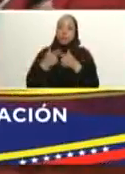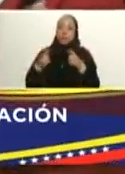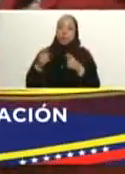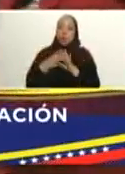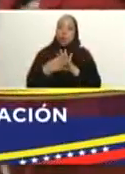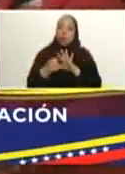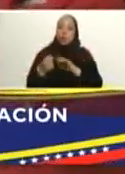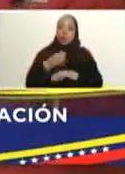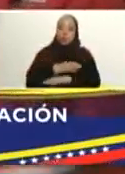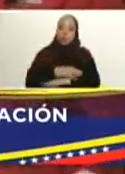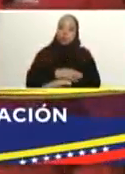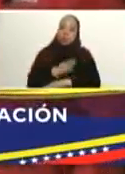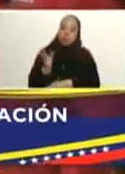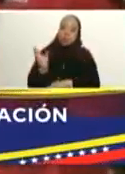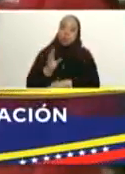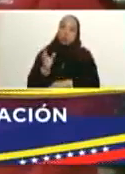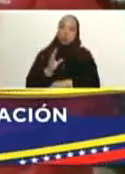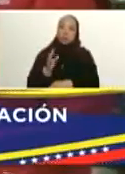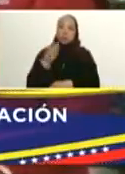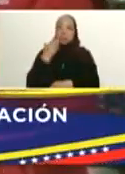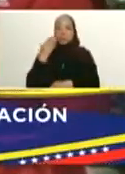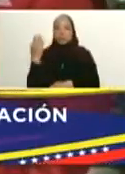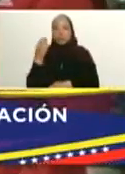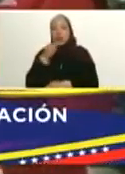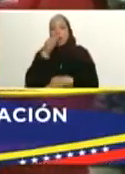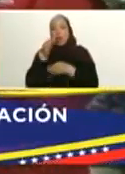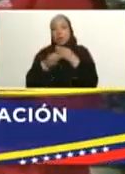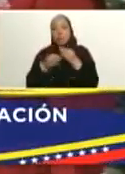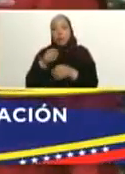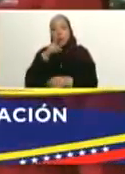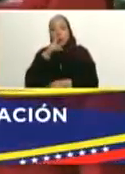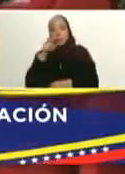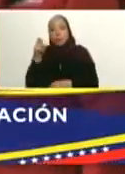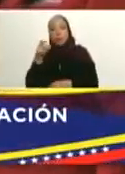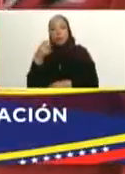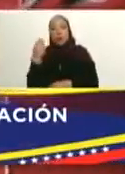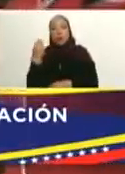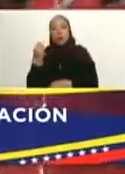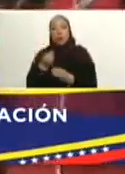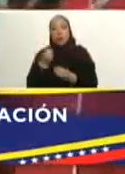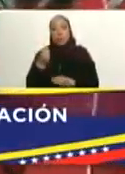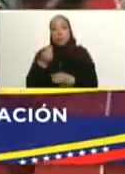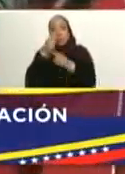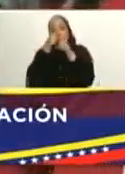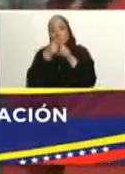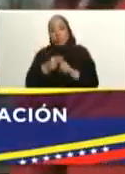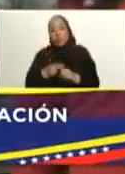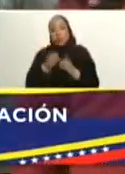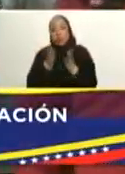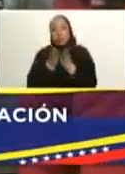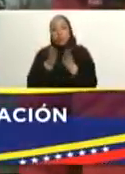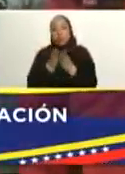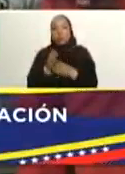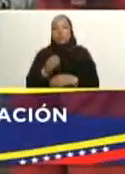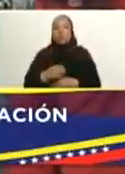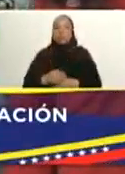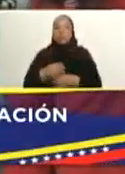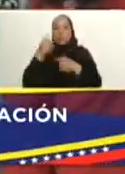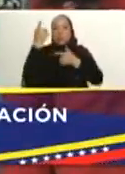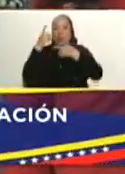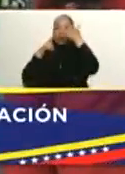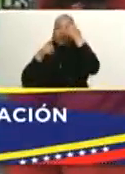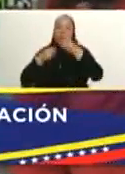ejemplo. Dilio, explícale a nuestro comandante cómo vamos en las escuelas en Caracas. Chávez vive, mi comandante en